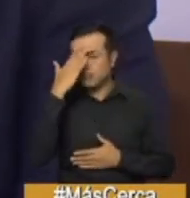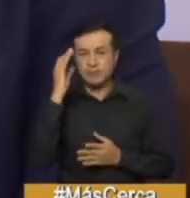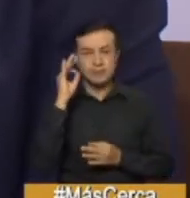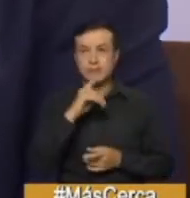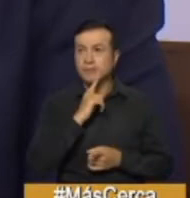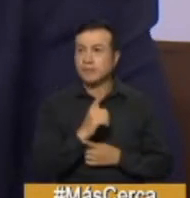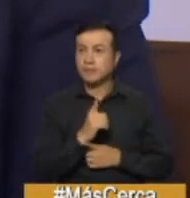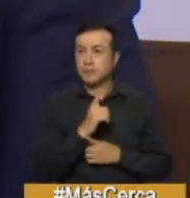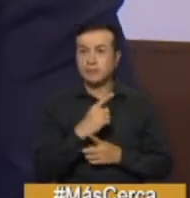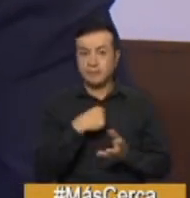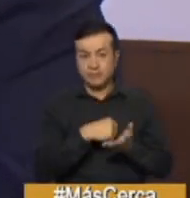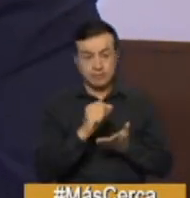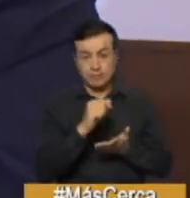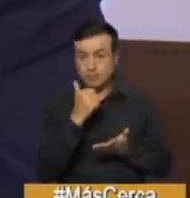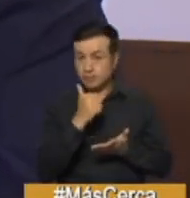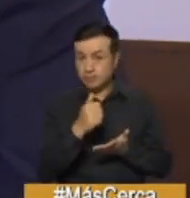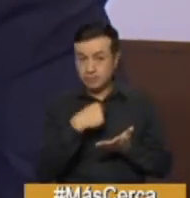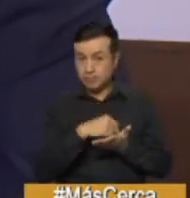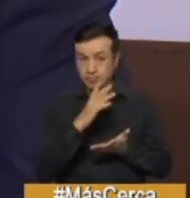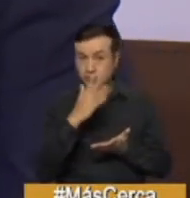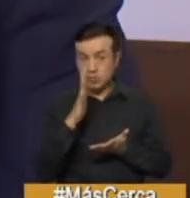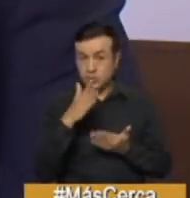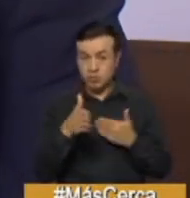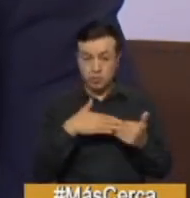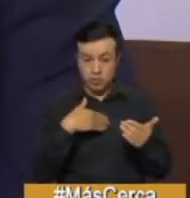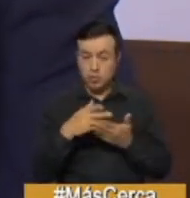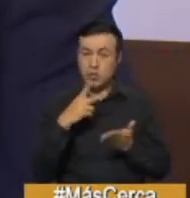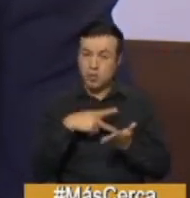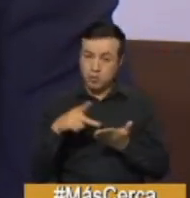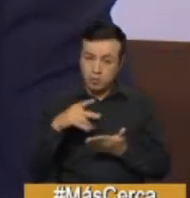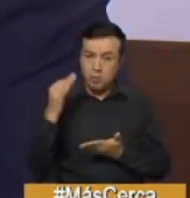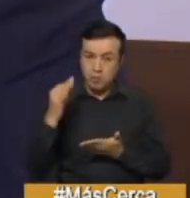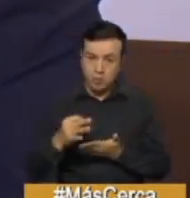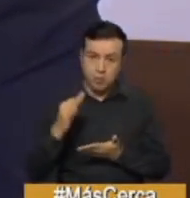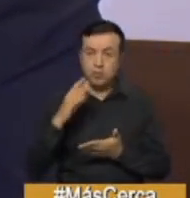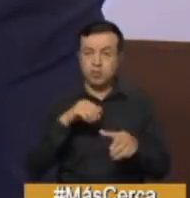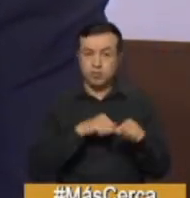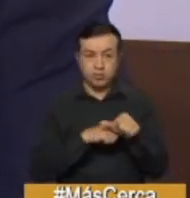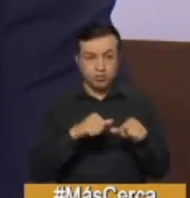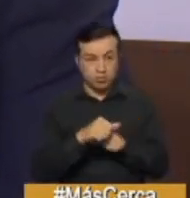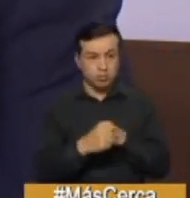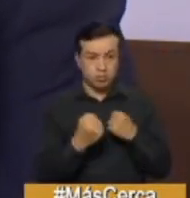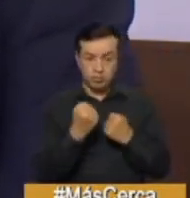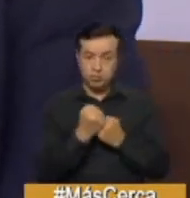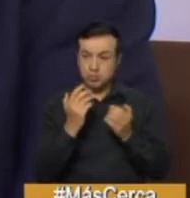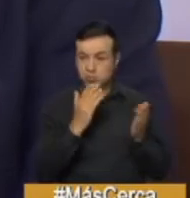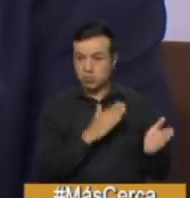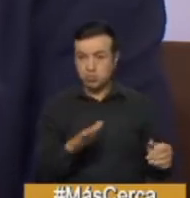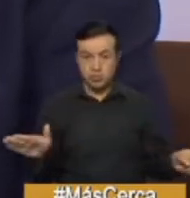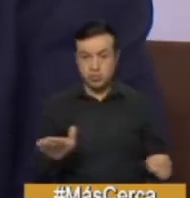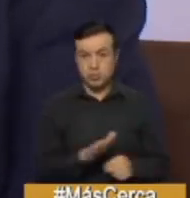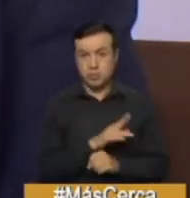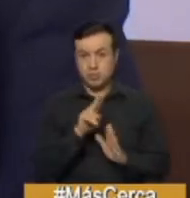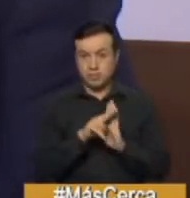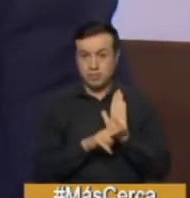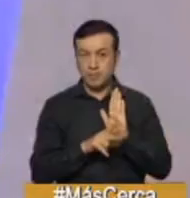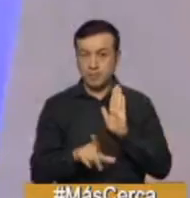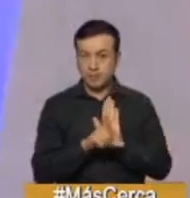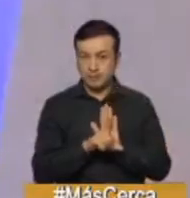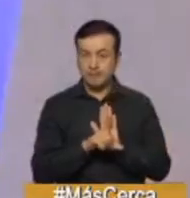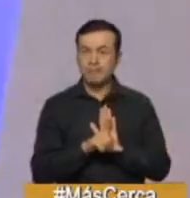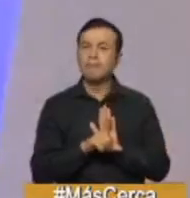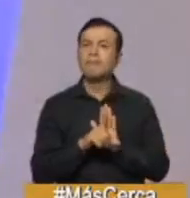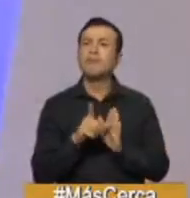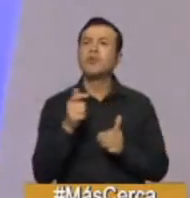y si lo están cumpliendo de ponerse al día de estar en conocimiento la asesoría para saber que cumplen con toda la normativa legal señor ministro